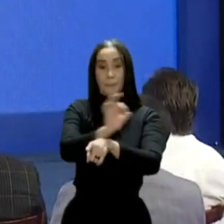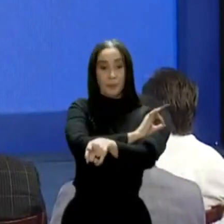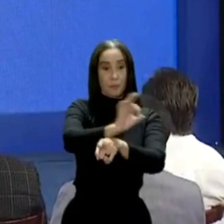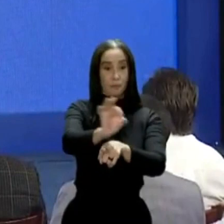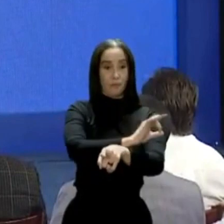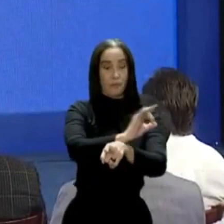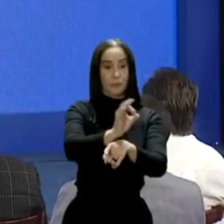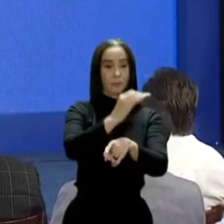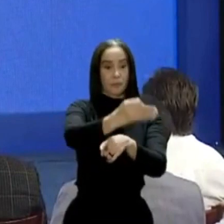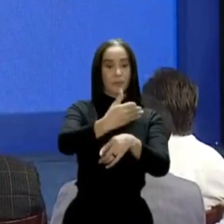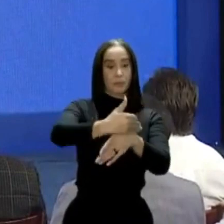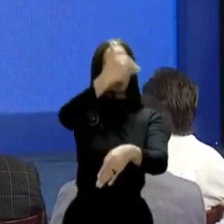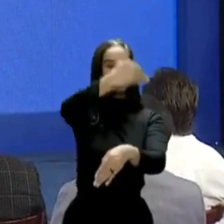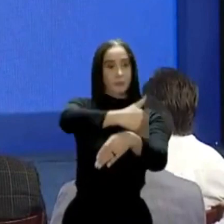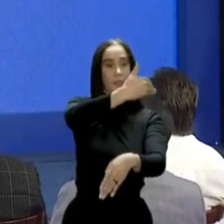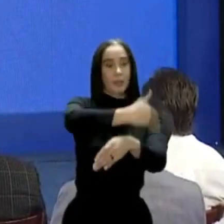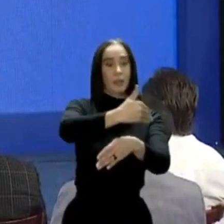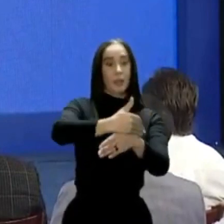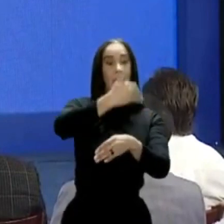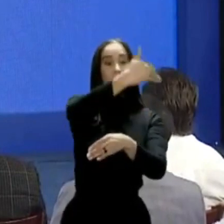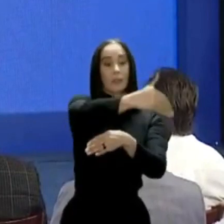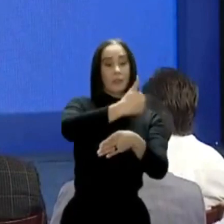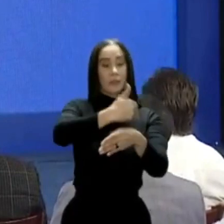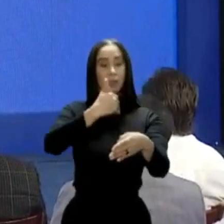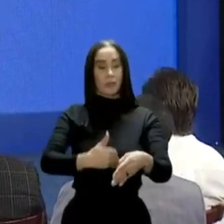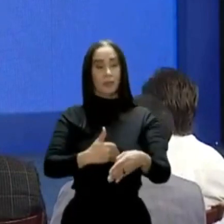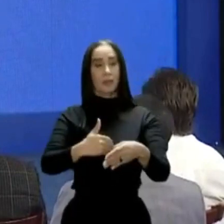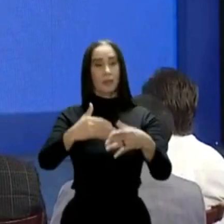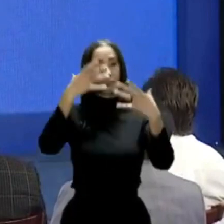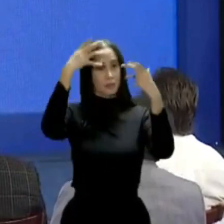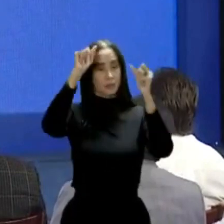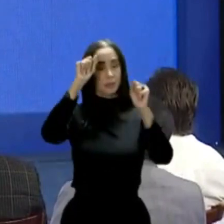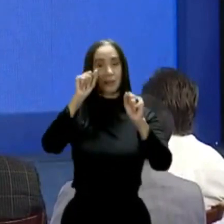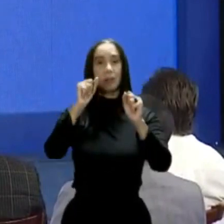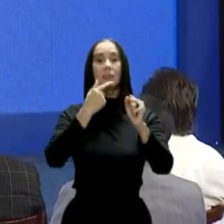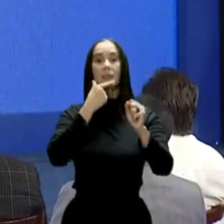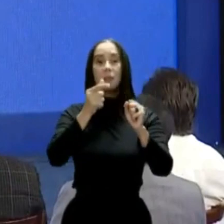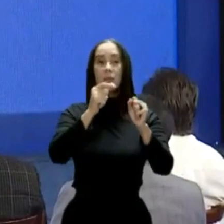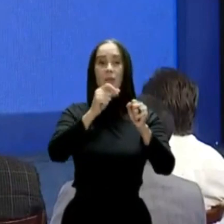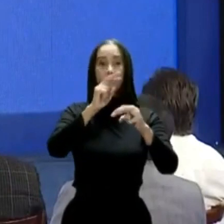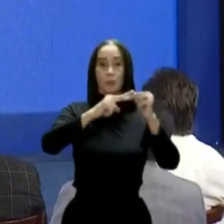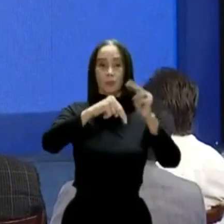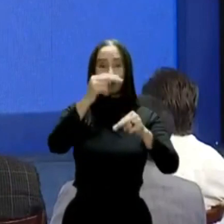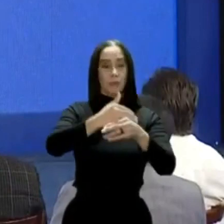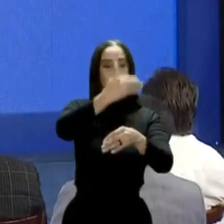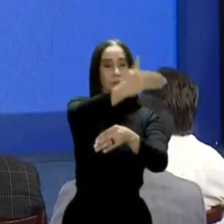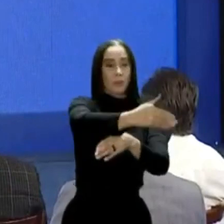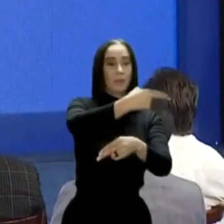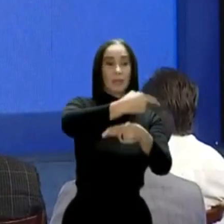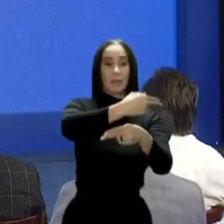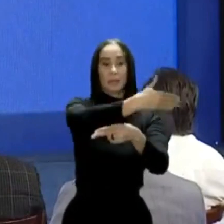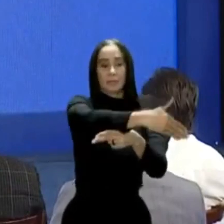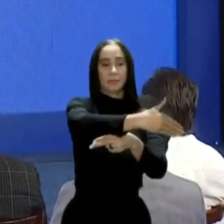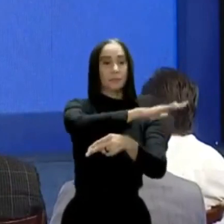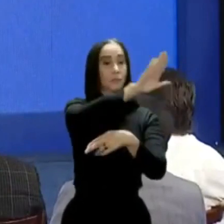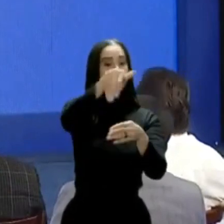fronteriza, aquí está el famoso muro, aquí está el muro que divide, que el señor presidente ordenó construir con esto Haití aquí. Pero todos